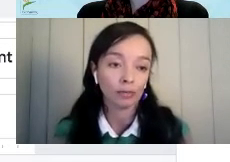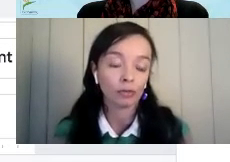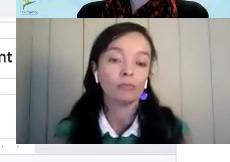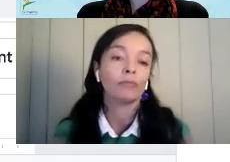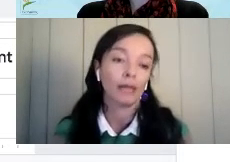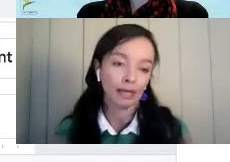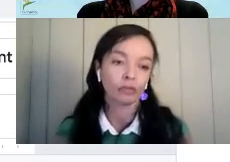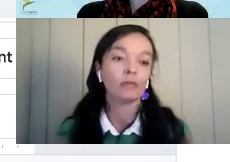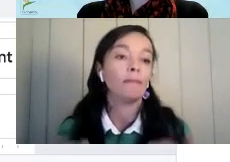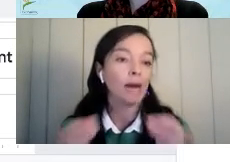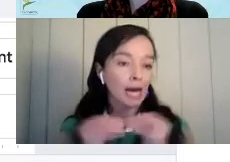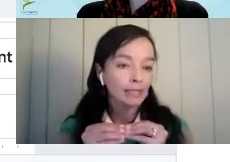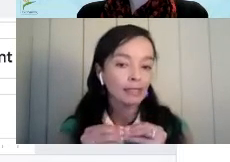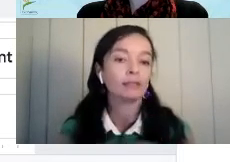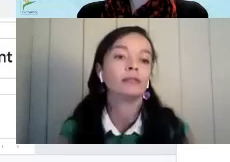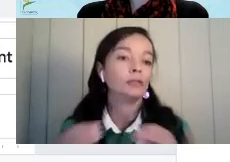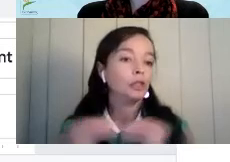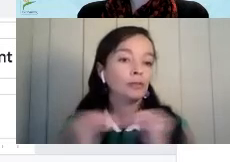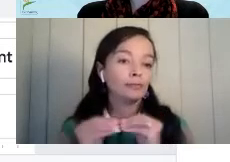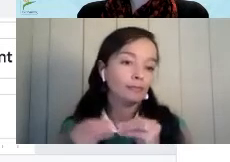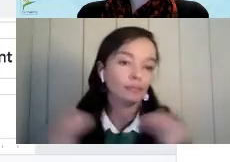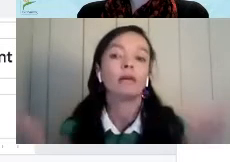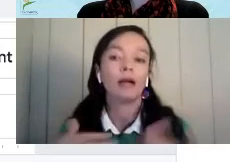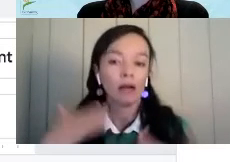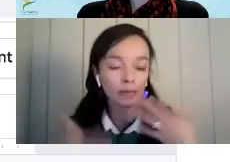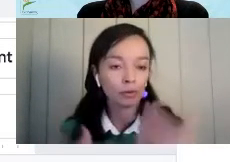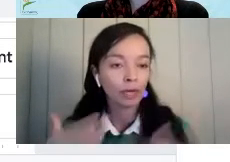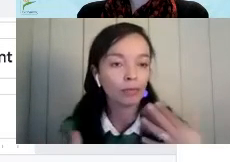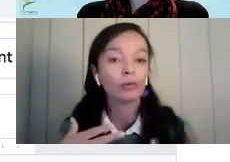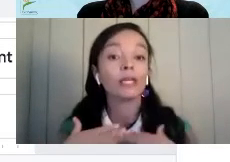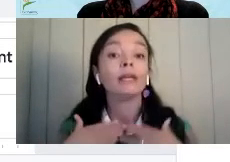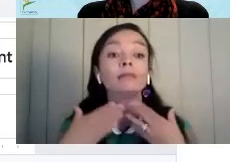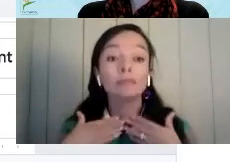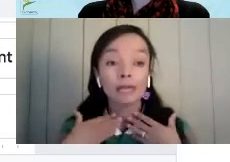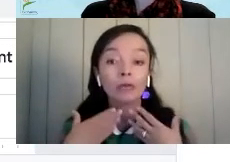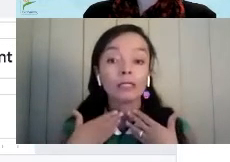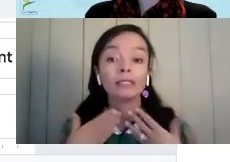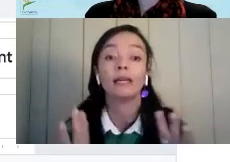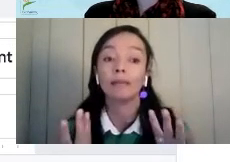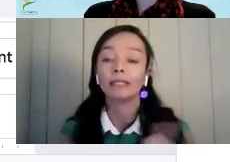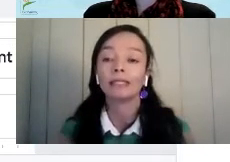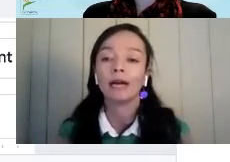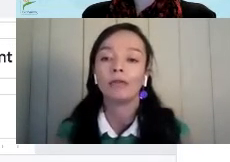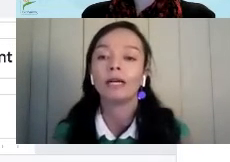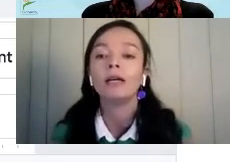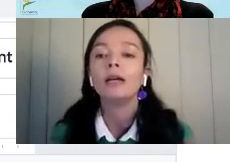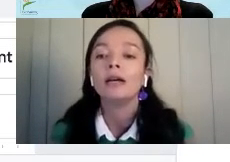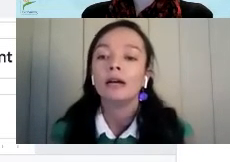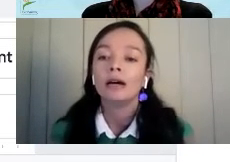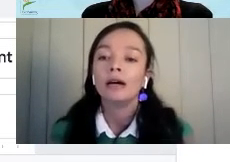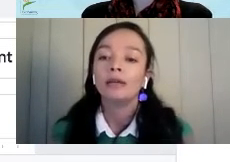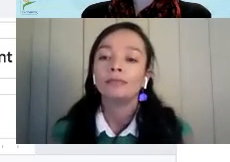queremos para ellos. Más, no, al mismo tiempo porque, acuérdense, la meta es el habla.